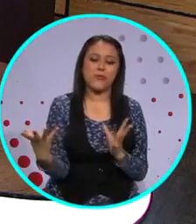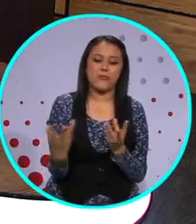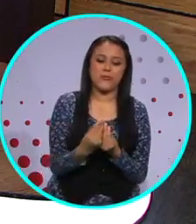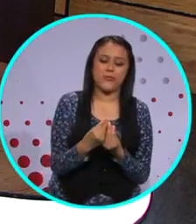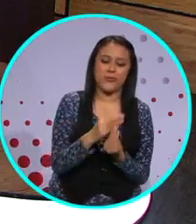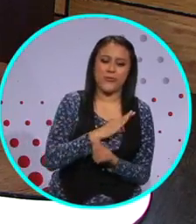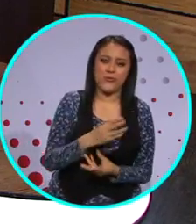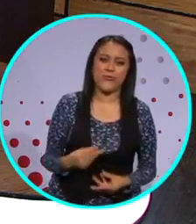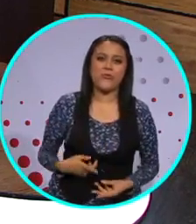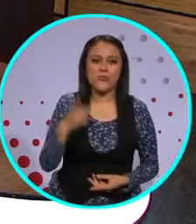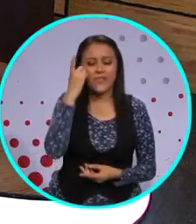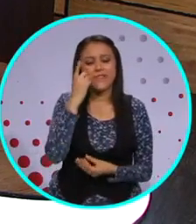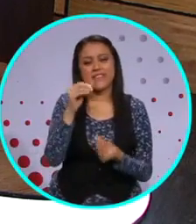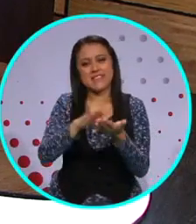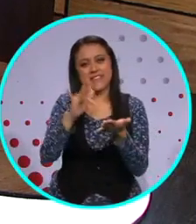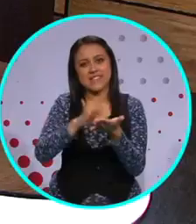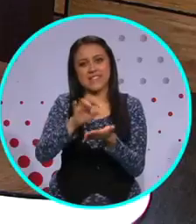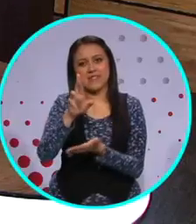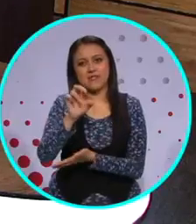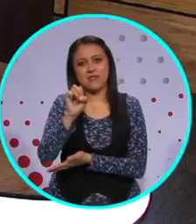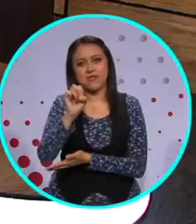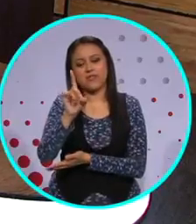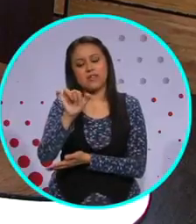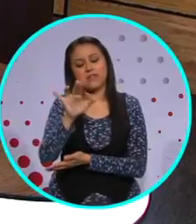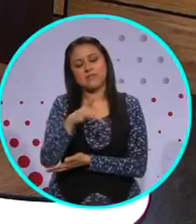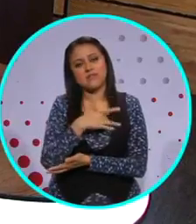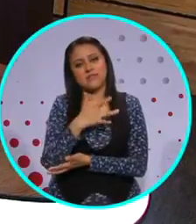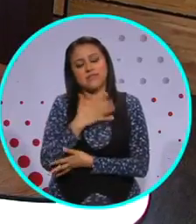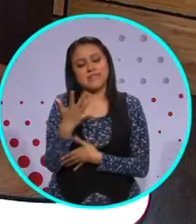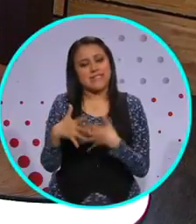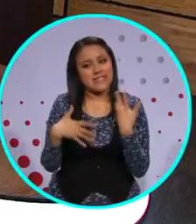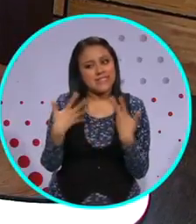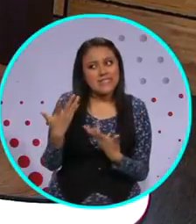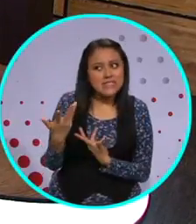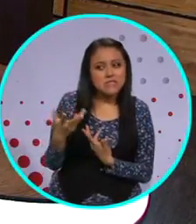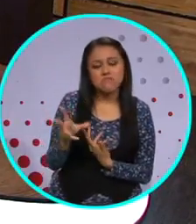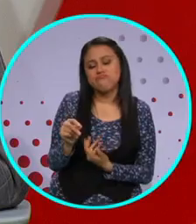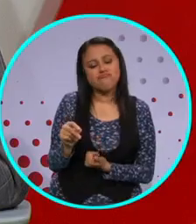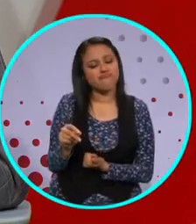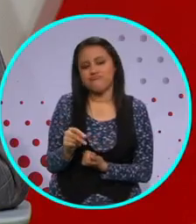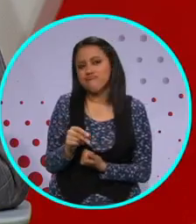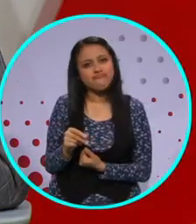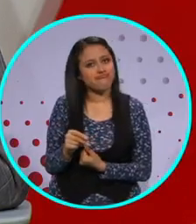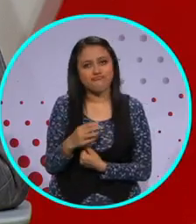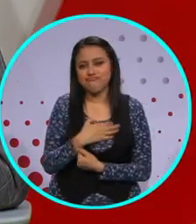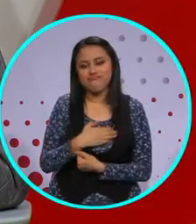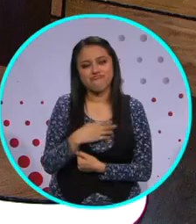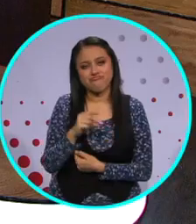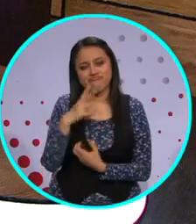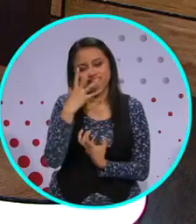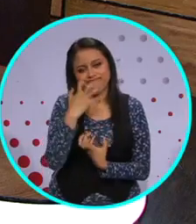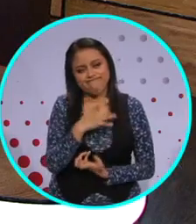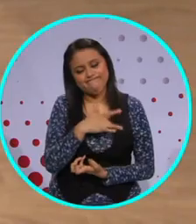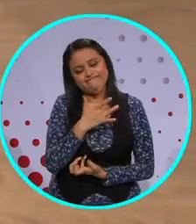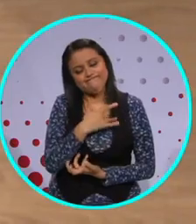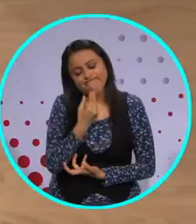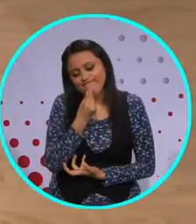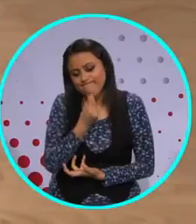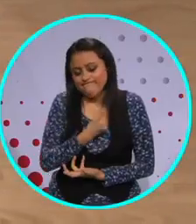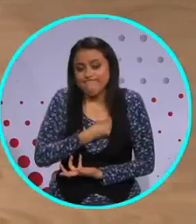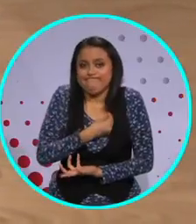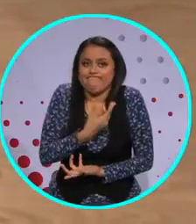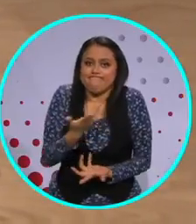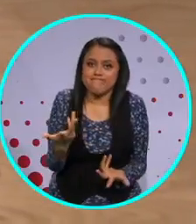agradezco mucho rodrigo al no levantarse el ánimo de la familia mexicana que nos ve nos arruinaste pero bueno